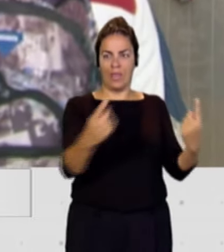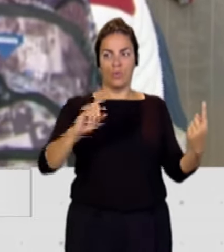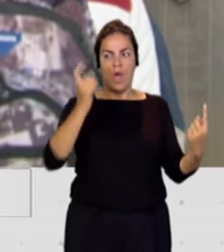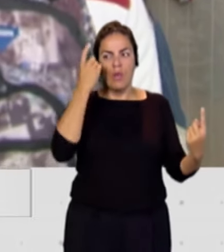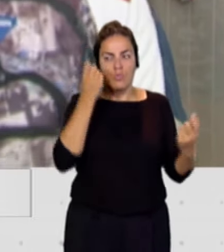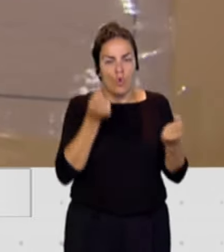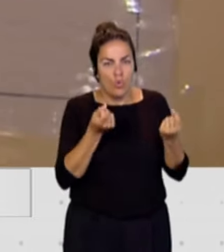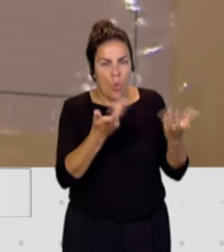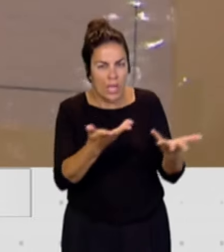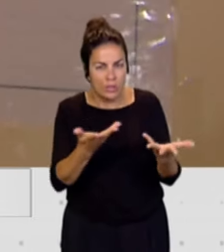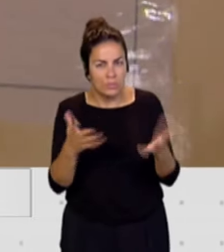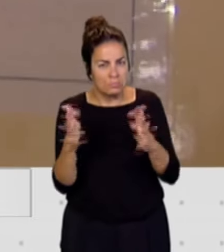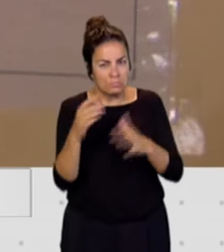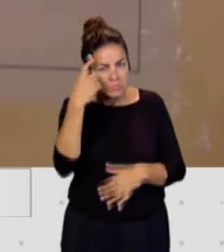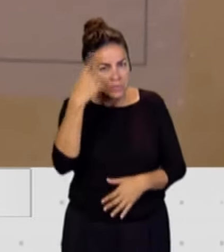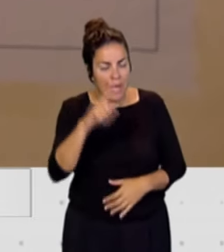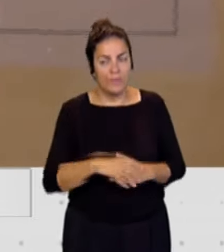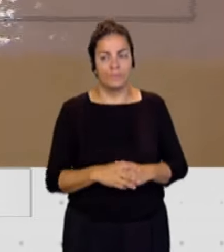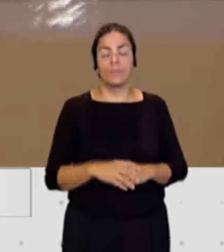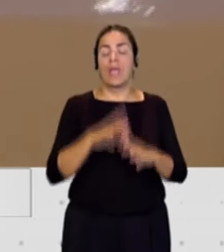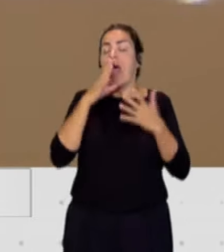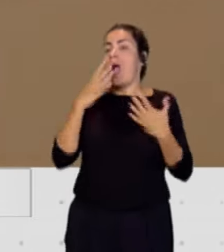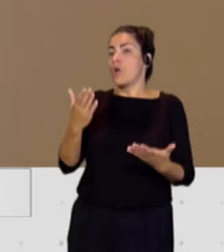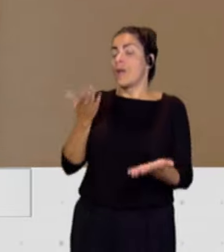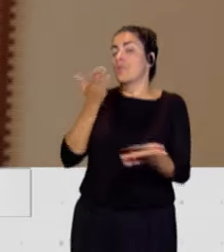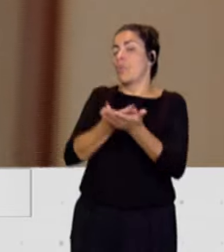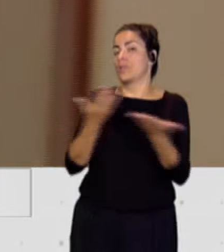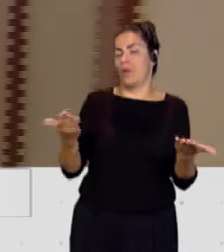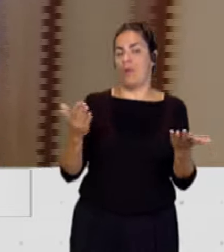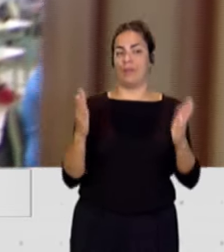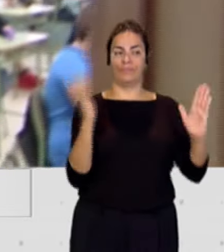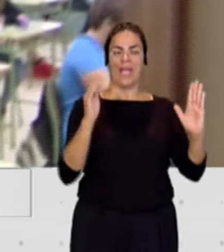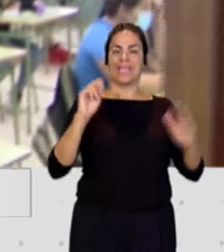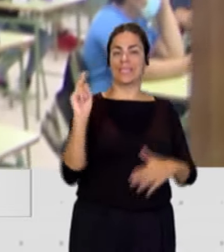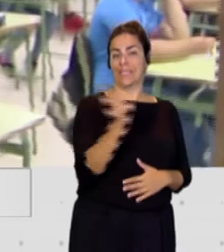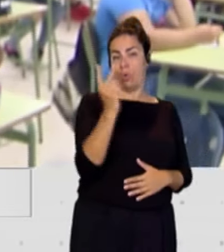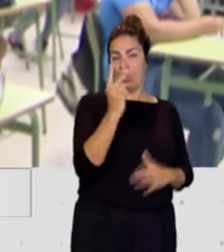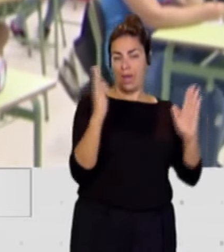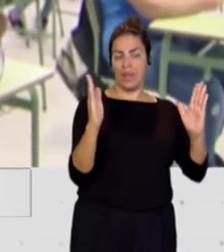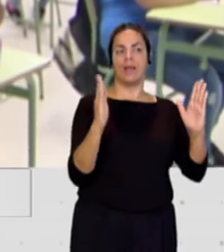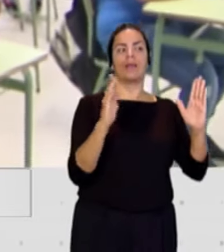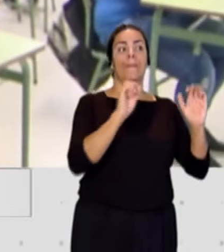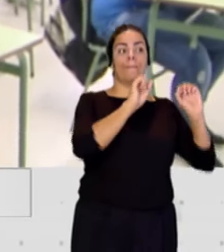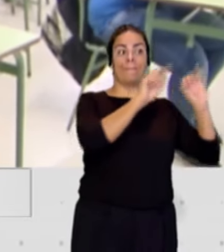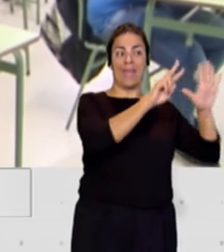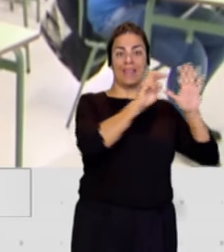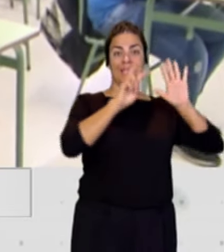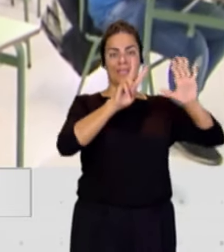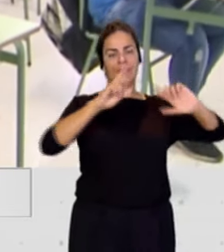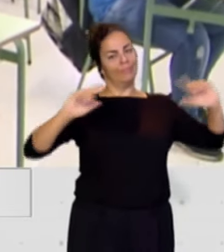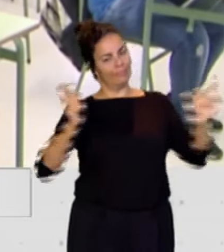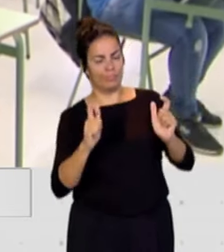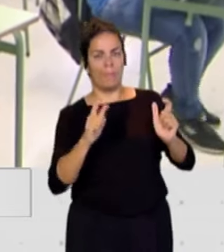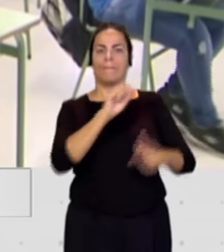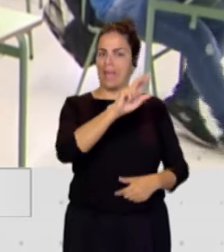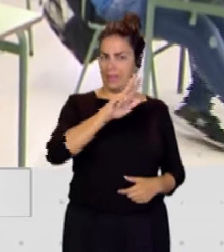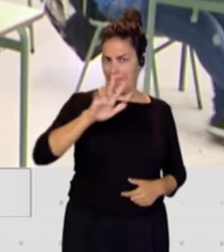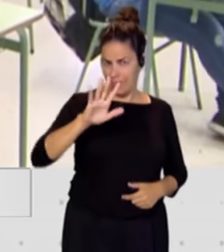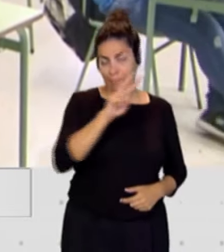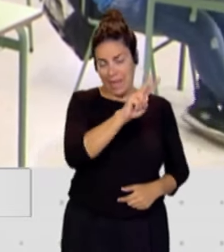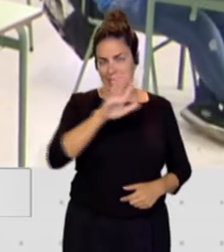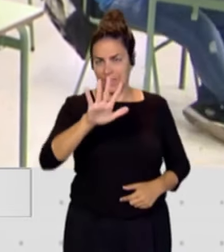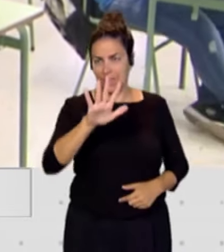propuesta es en Secundaria de 27 a 25 vale es la primera vez también que se baja en